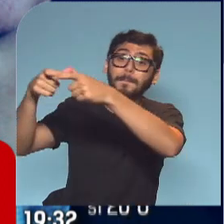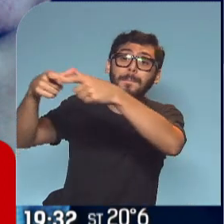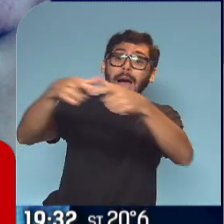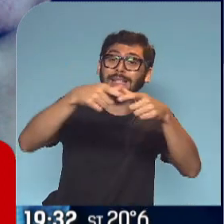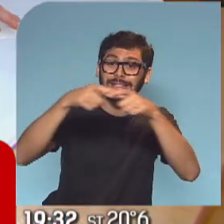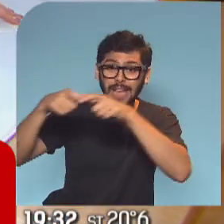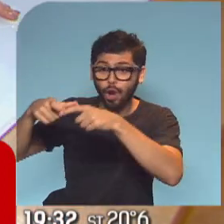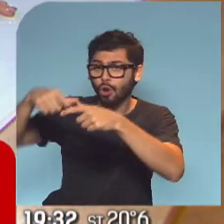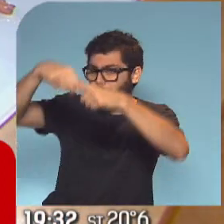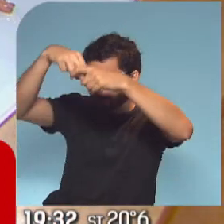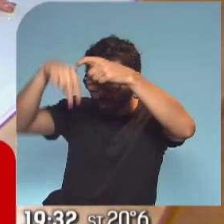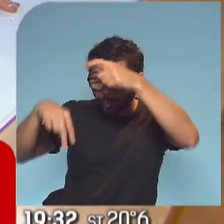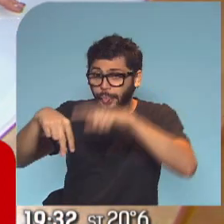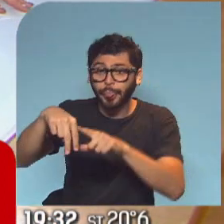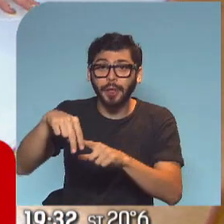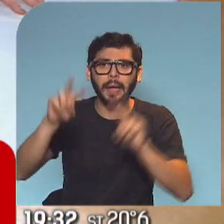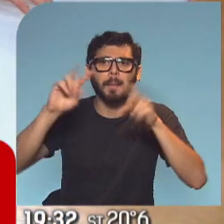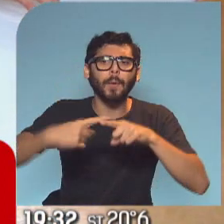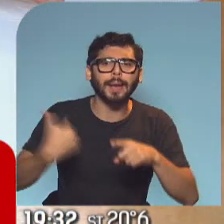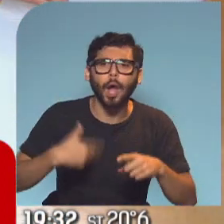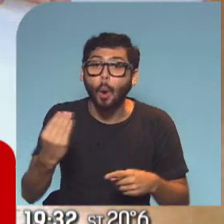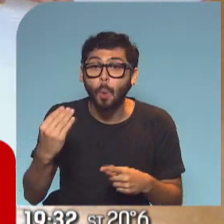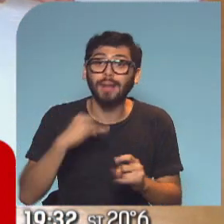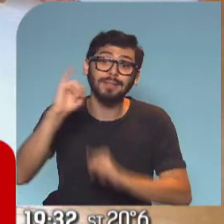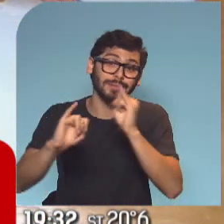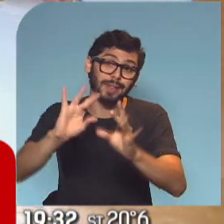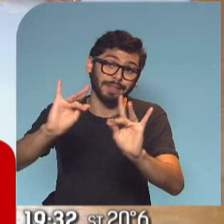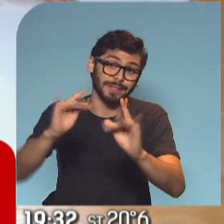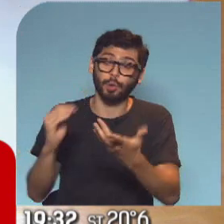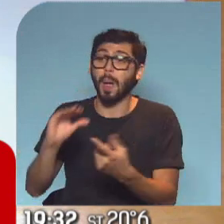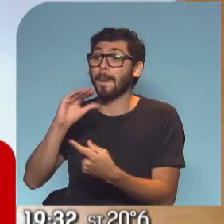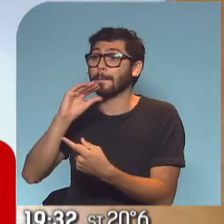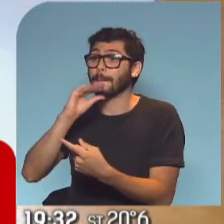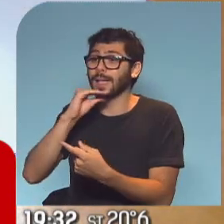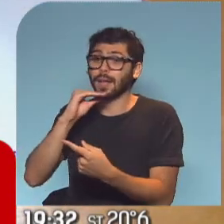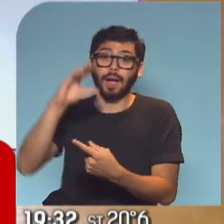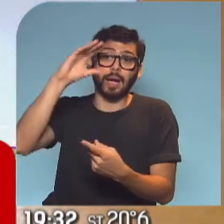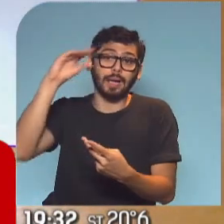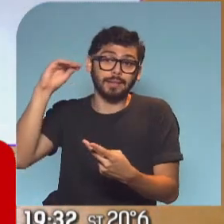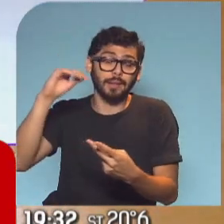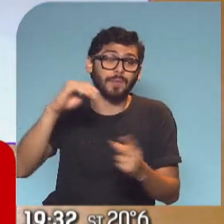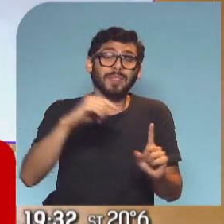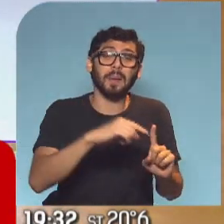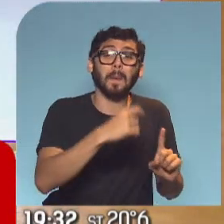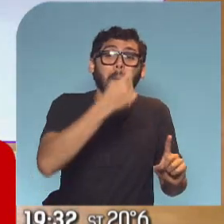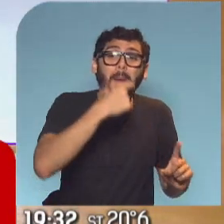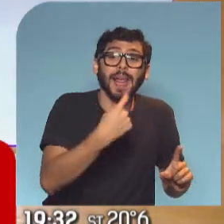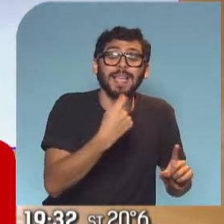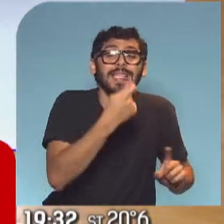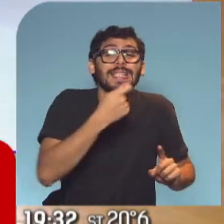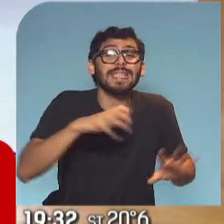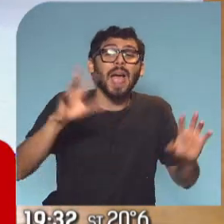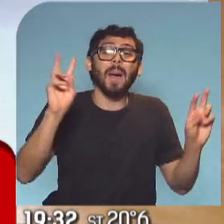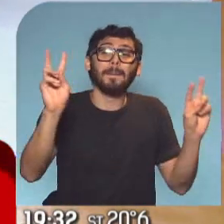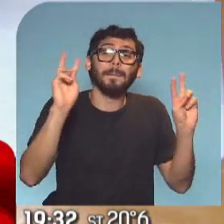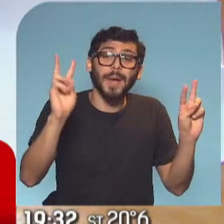muy difícil porque teníamos a Cristina destacando a Rodríguez Larreta y ahí veníamos a Mauricio Macri diciendo que si Perón viviese... Igual, no es la primera vez que acude